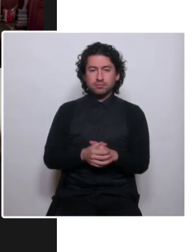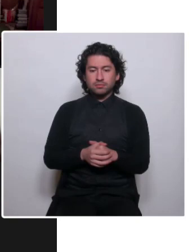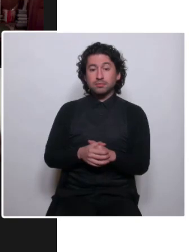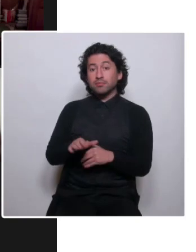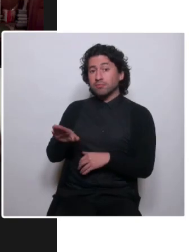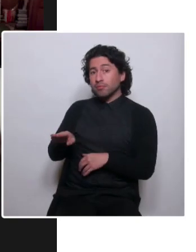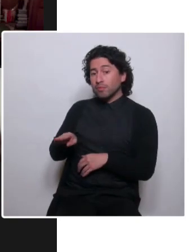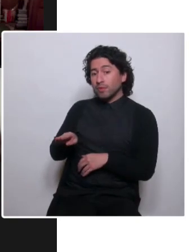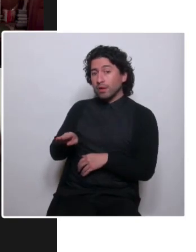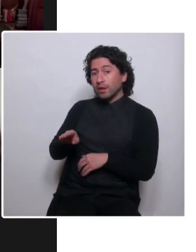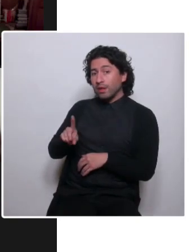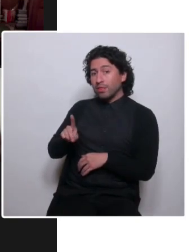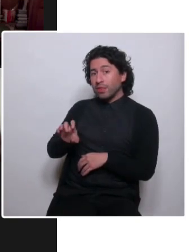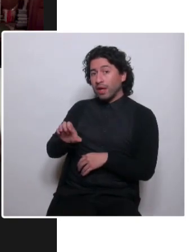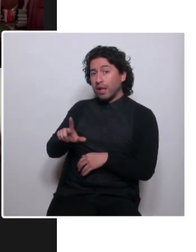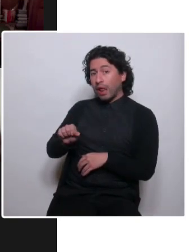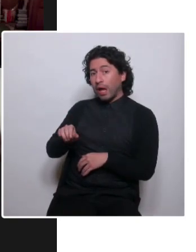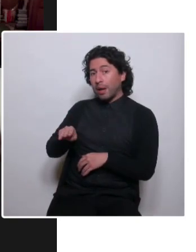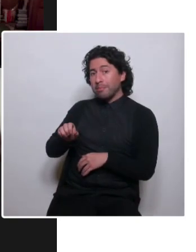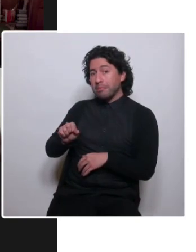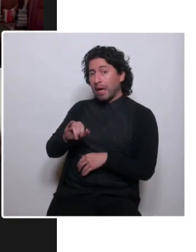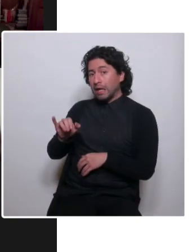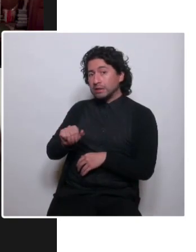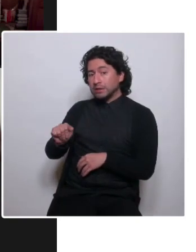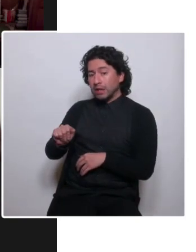Señor de la Maza.